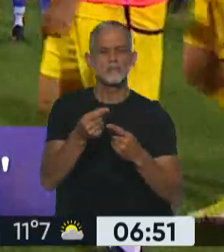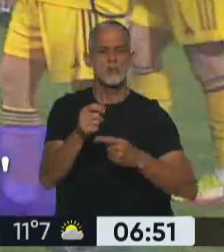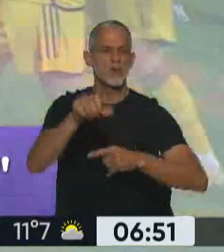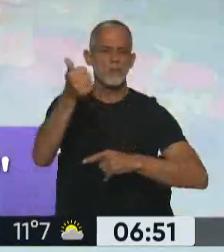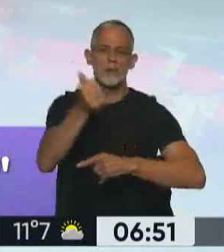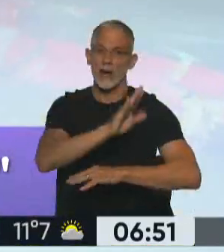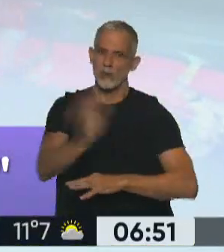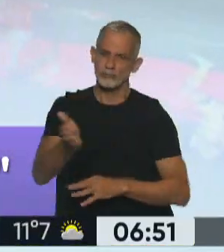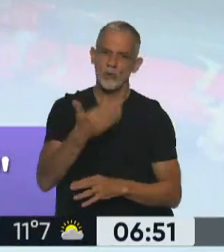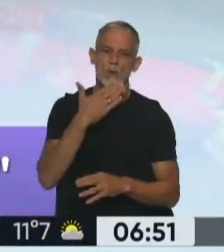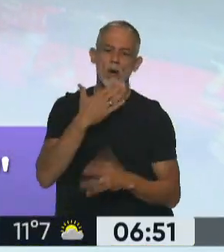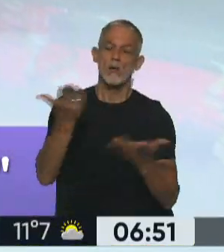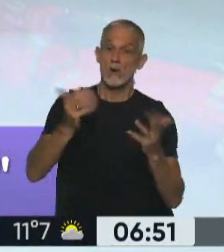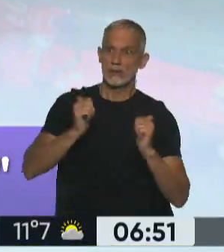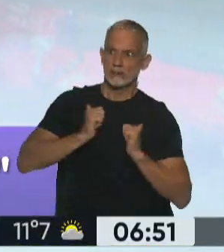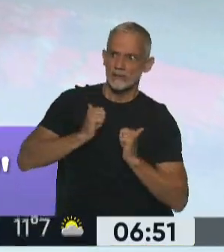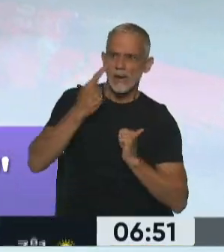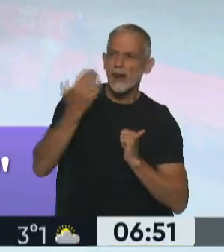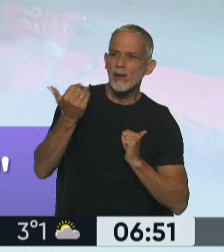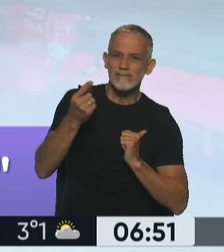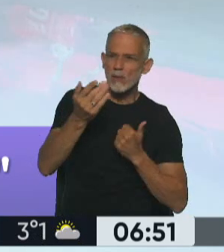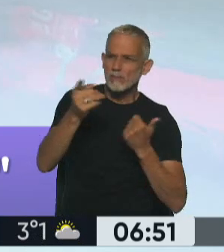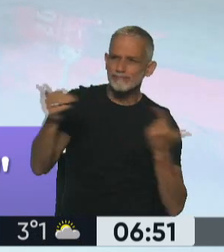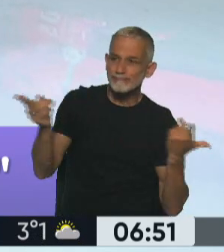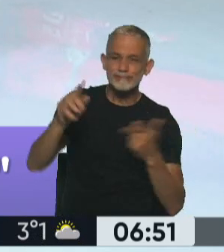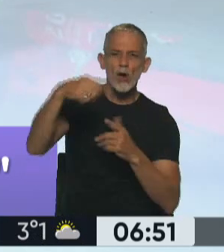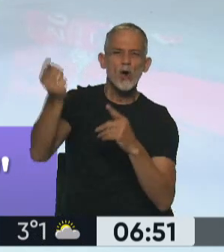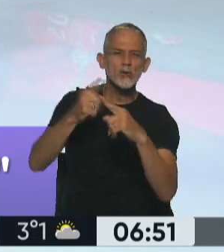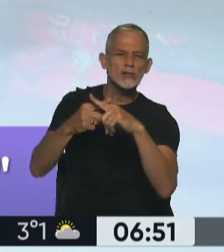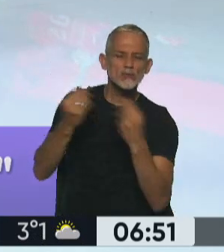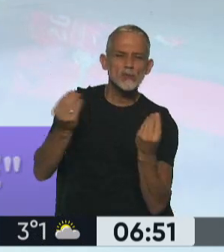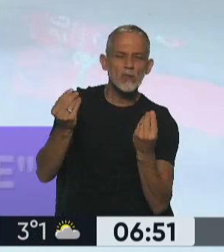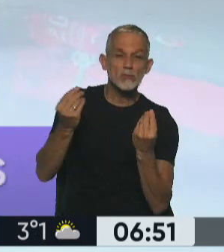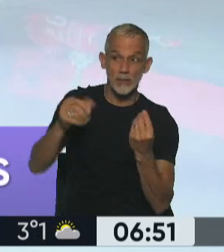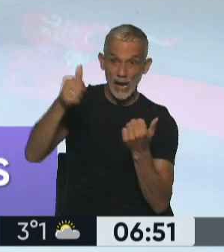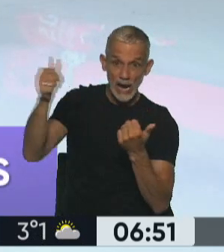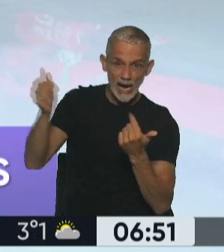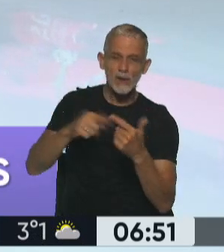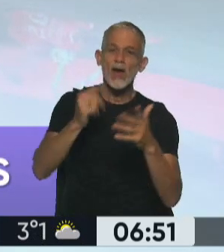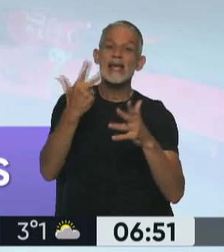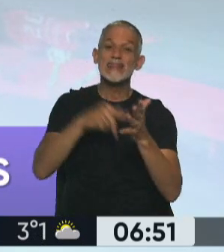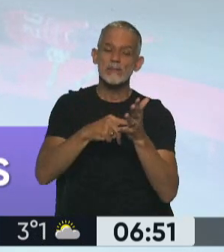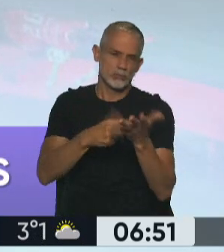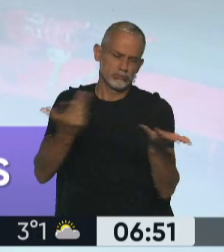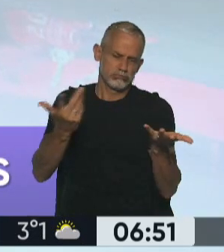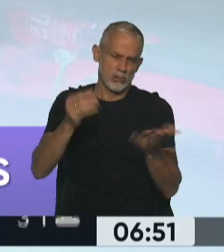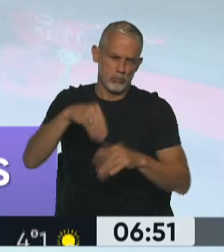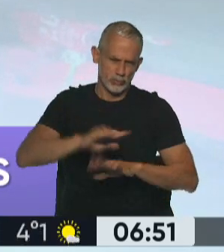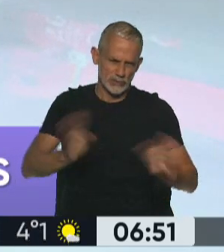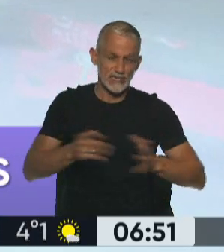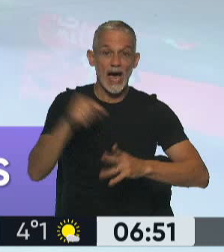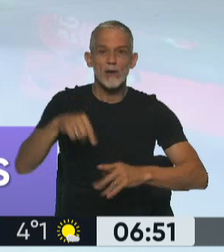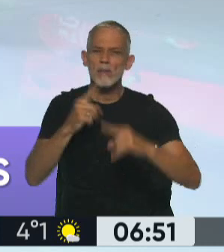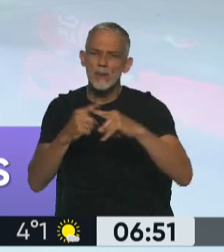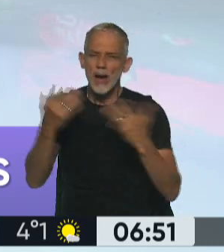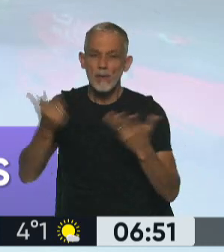que le da sabor a expectativas respecto de que depende de otros resultados, pero sin esos tres puntos no le servían ni siquiera las matemáticas. El